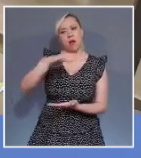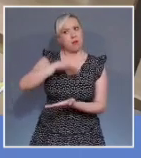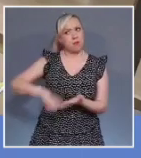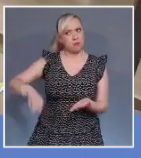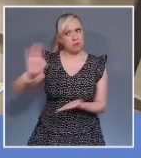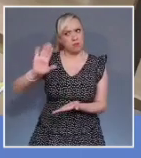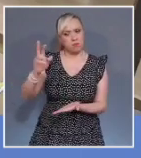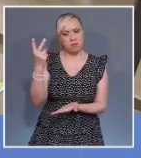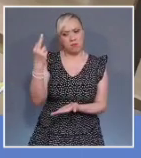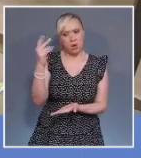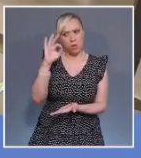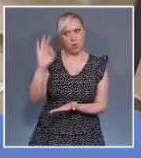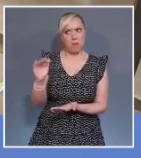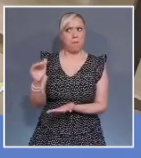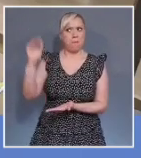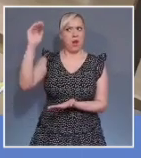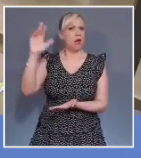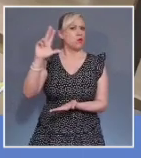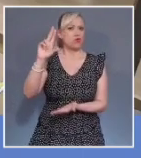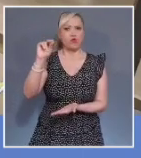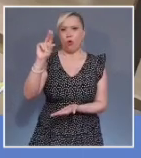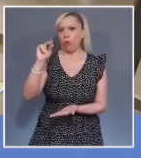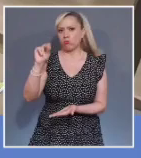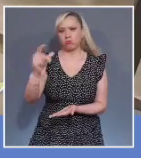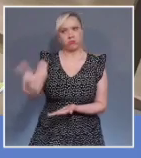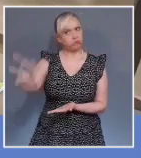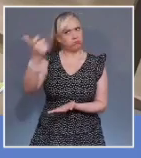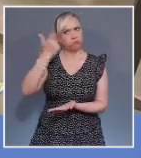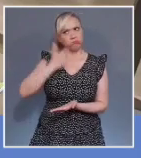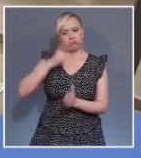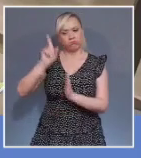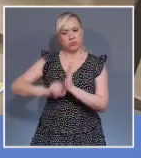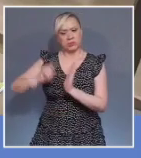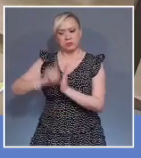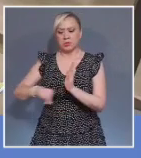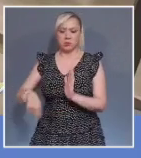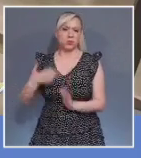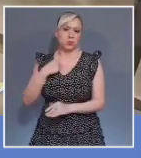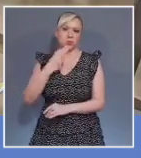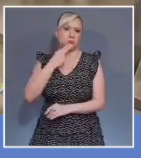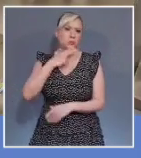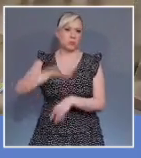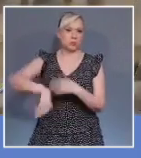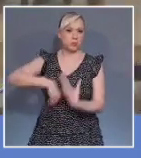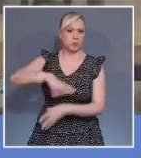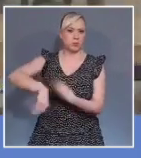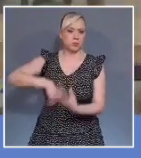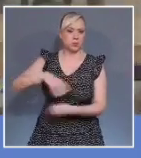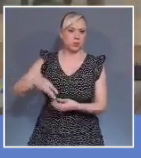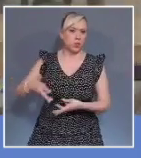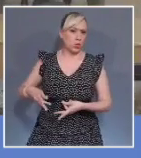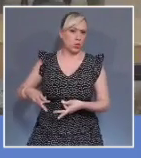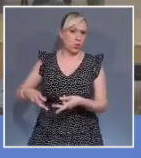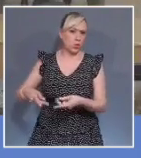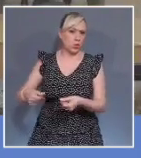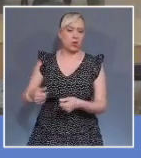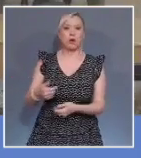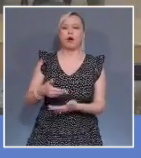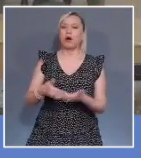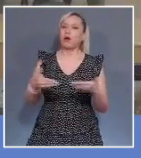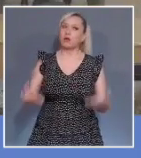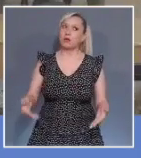25% de los recursos que recibe mensualmente. El proyecto propone además revocar el oficio y ordena al Consejo General del